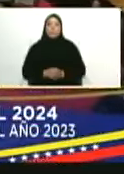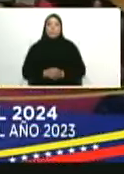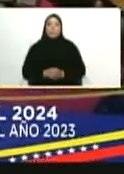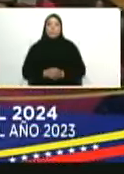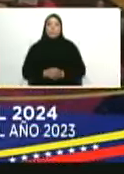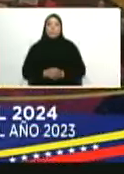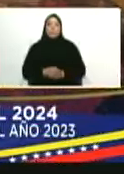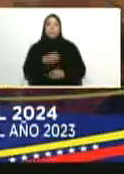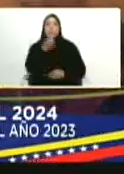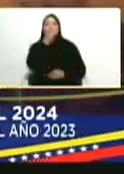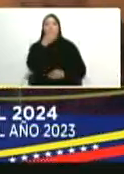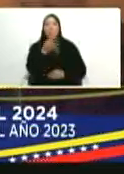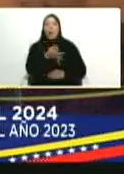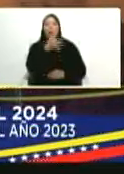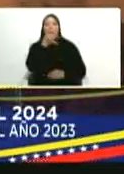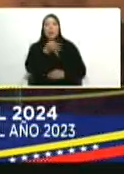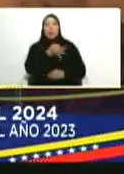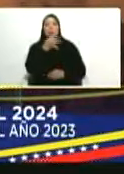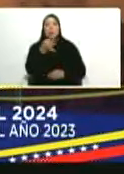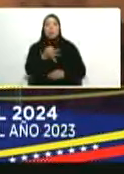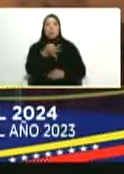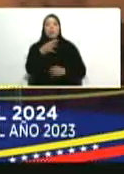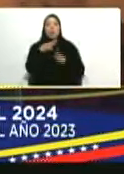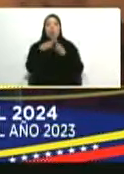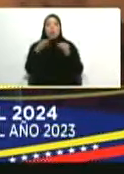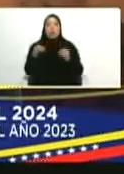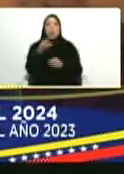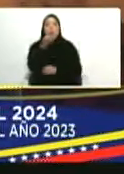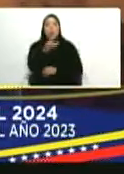Muy buenas tardes para todas y a todos.